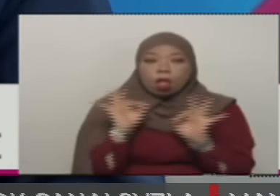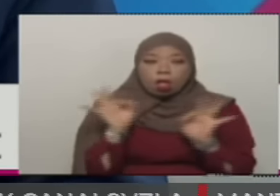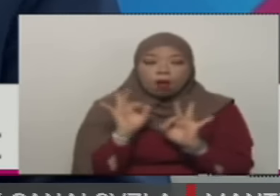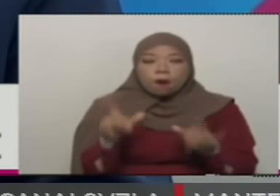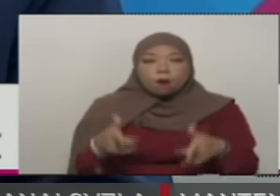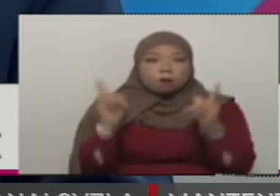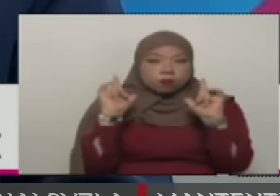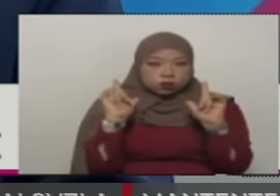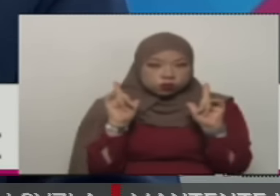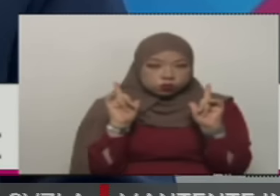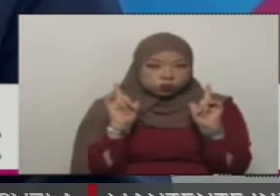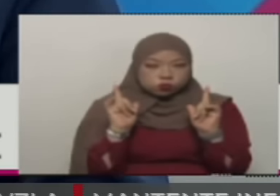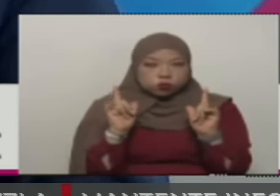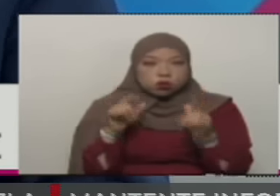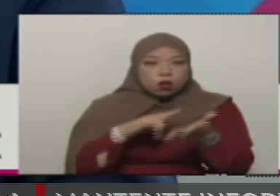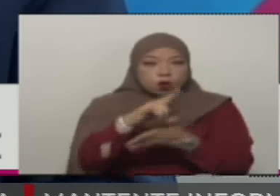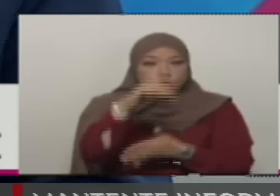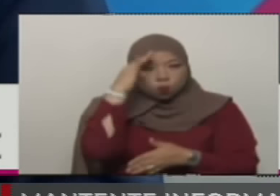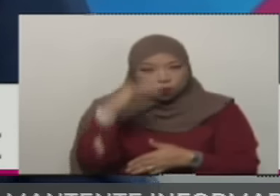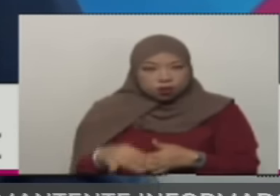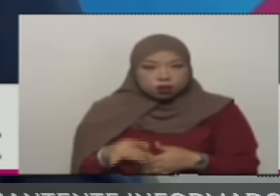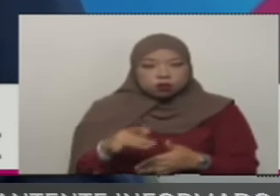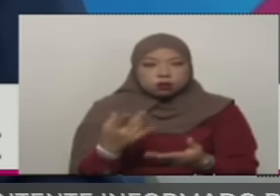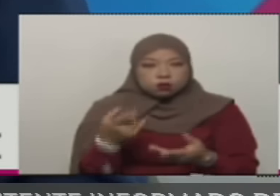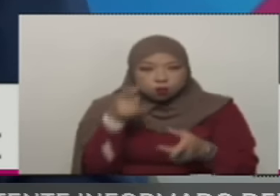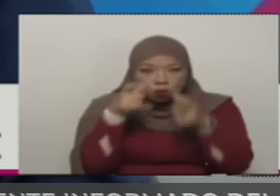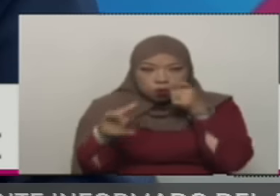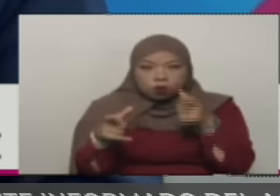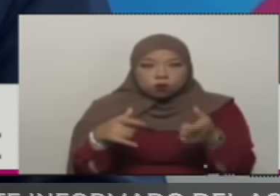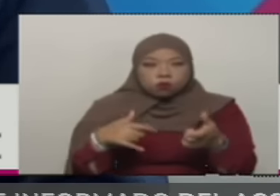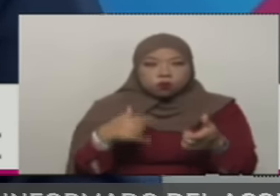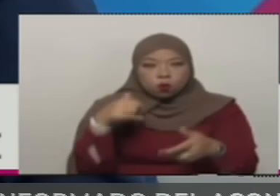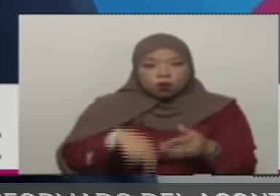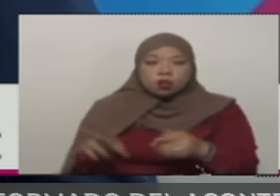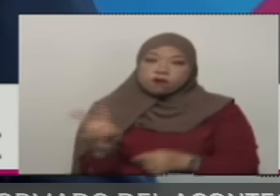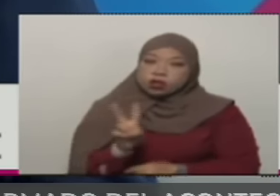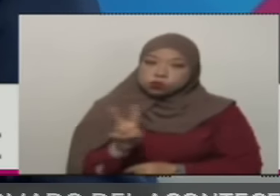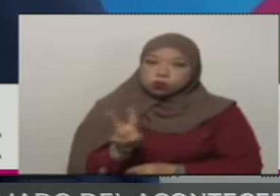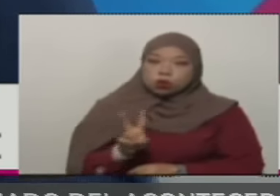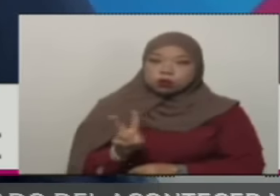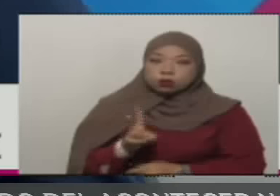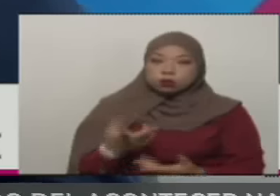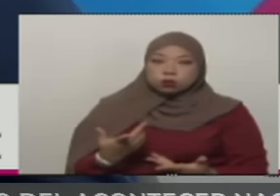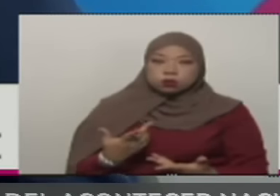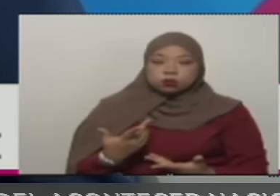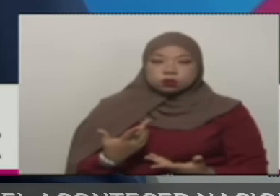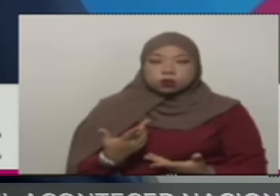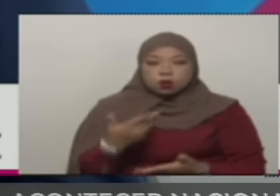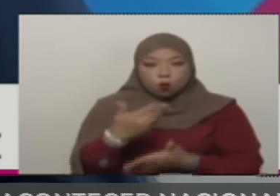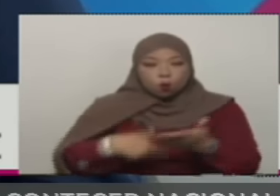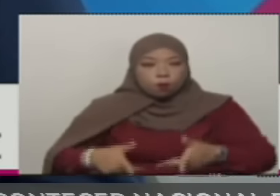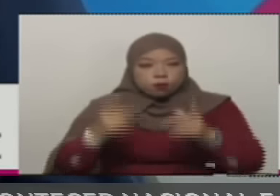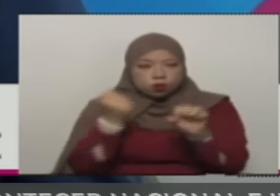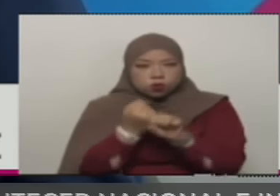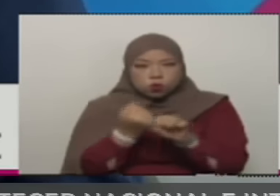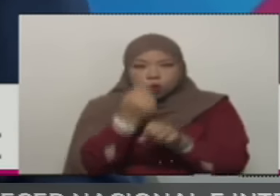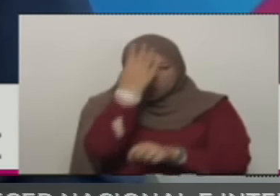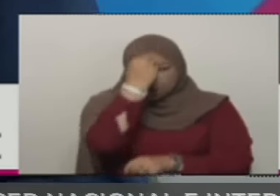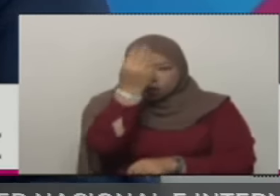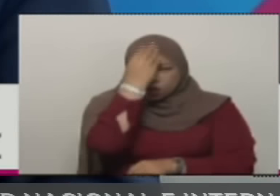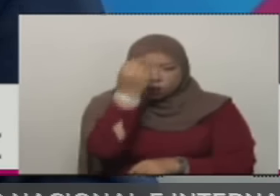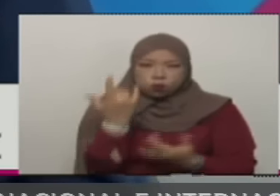permiso a un avión militar a que aterrizara en territorio, que dio un salvoconducto al mundo, Edmundo González